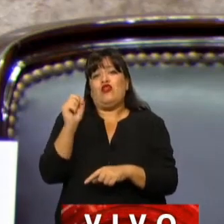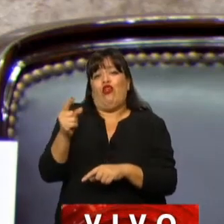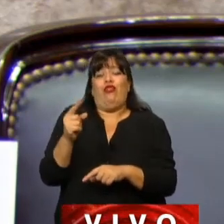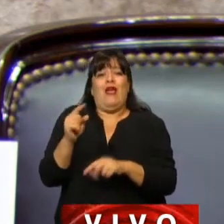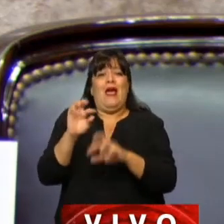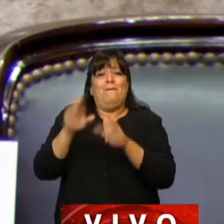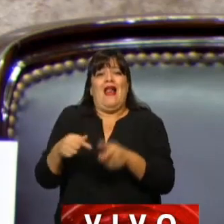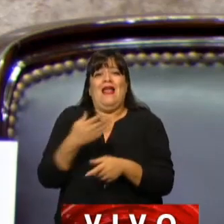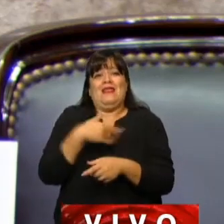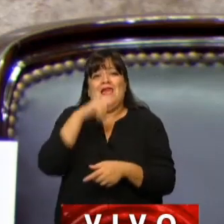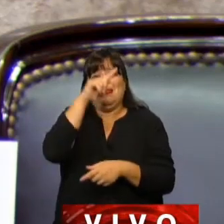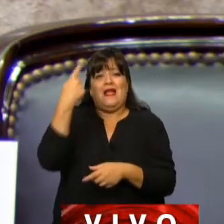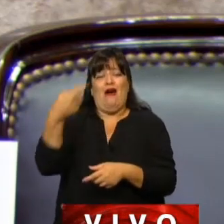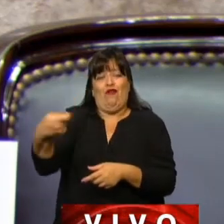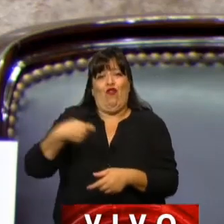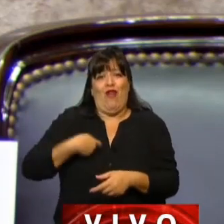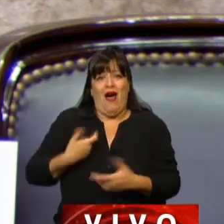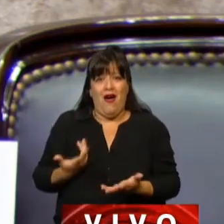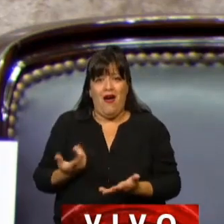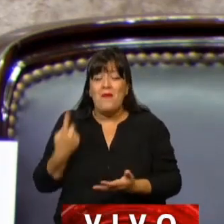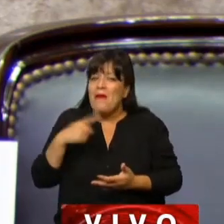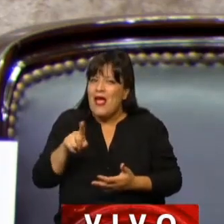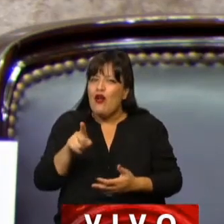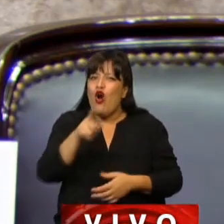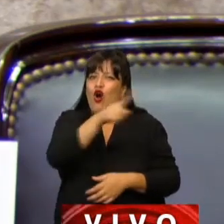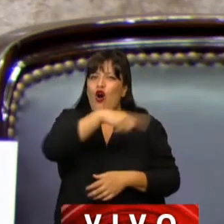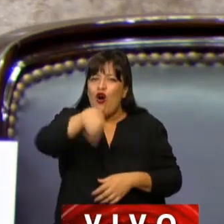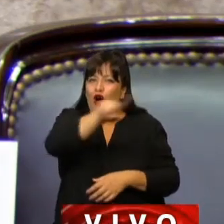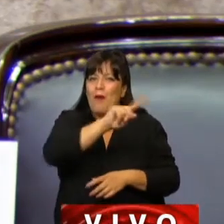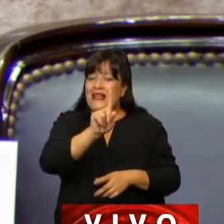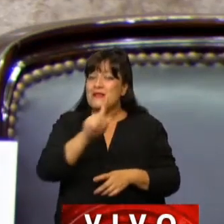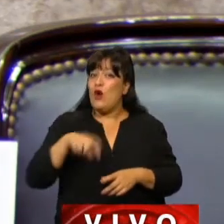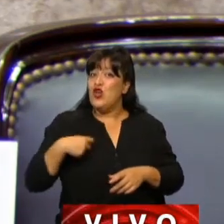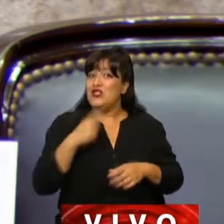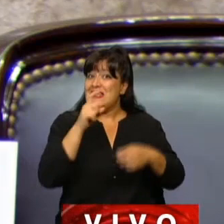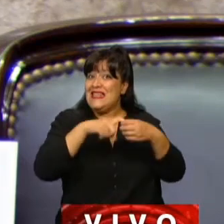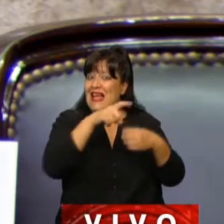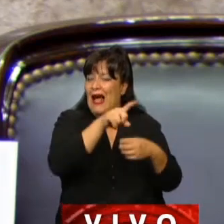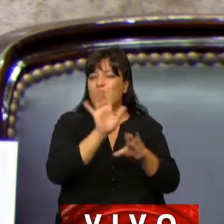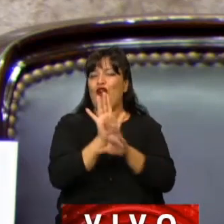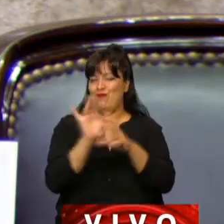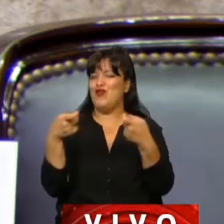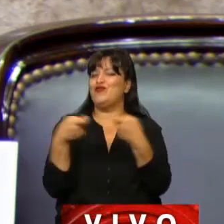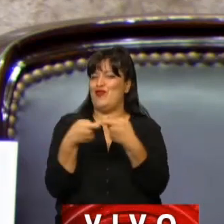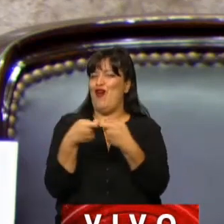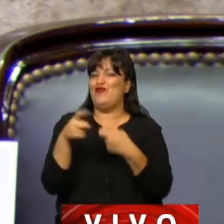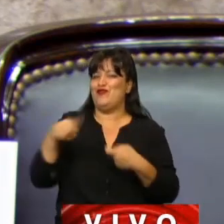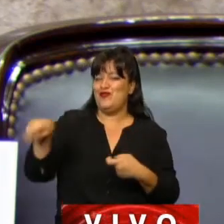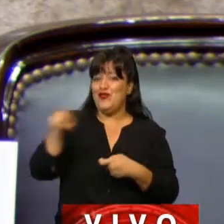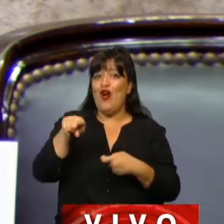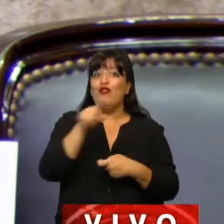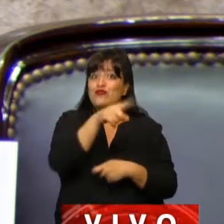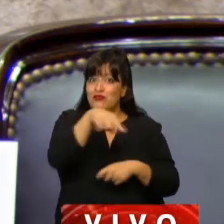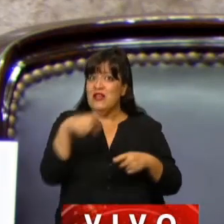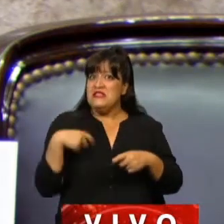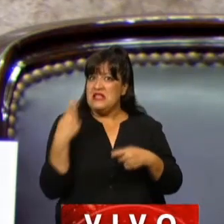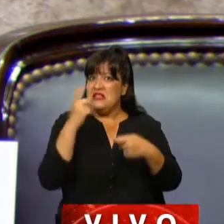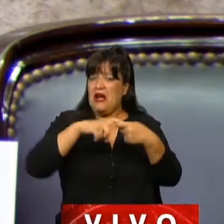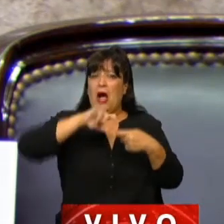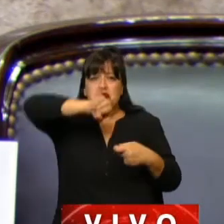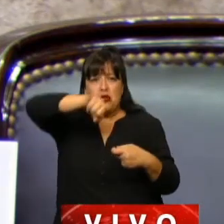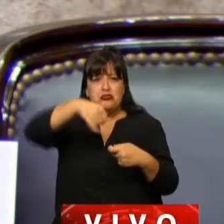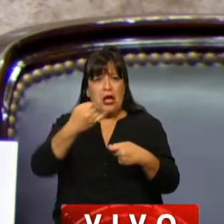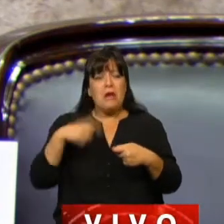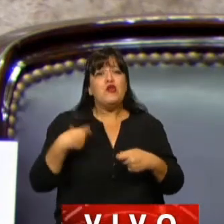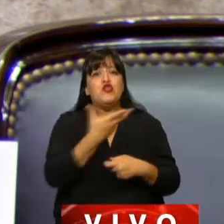Esa burocracia sindical es la cómplice que dejó que aumente cada vez más y más la desigualdad